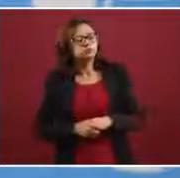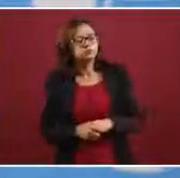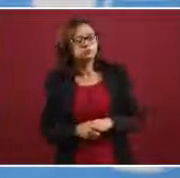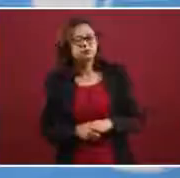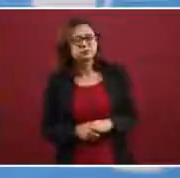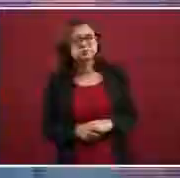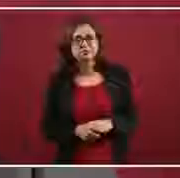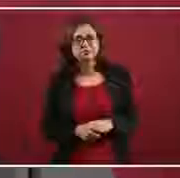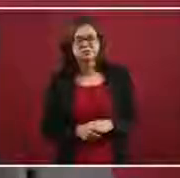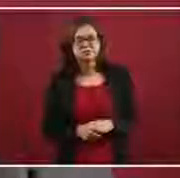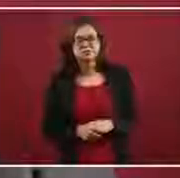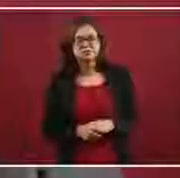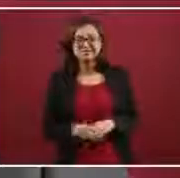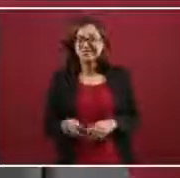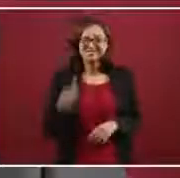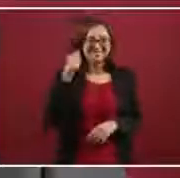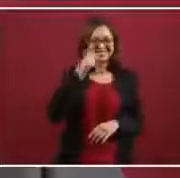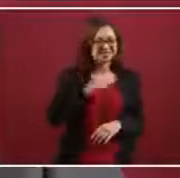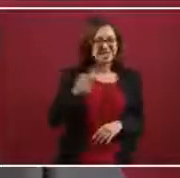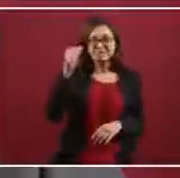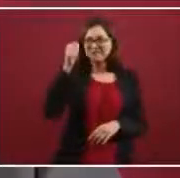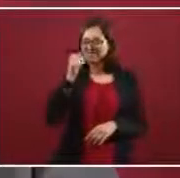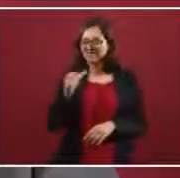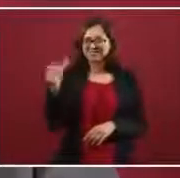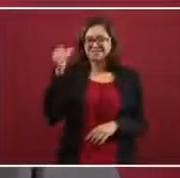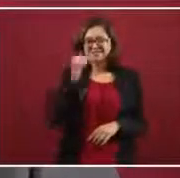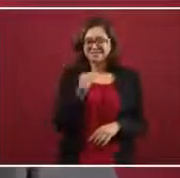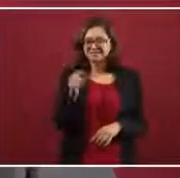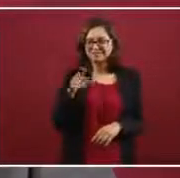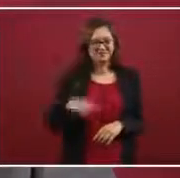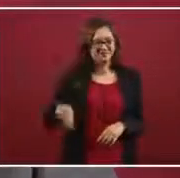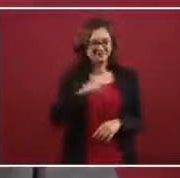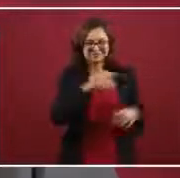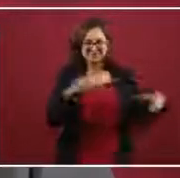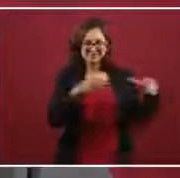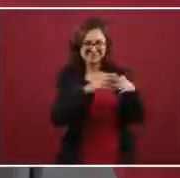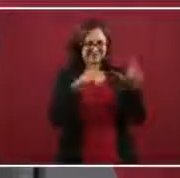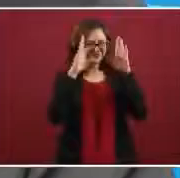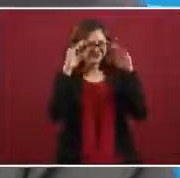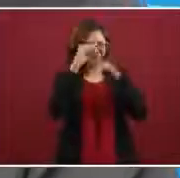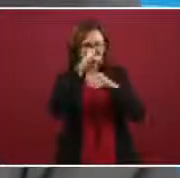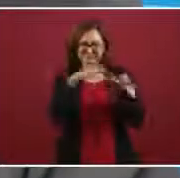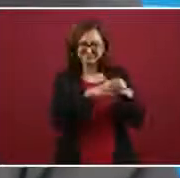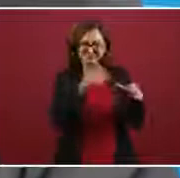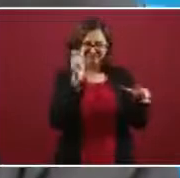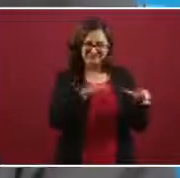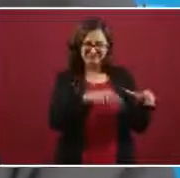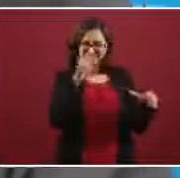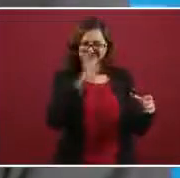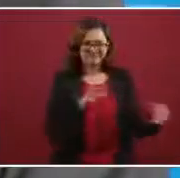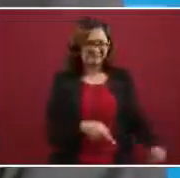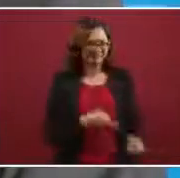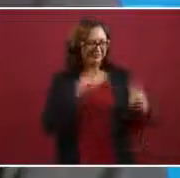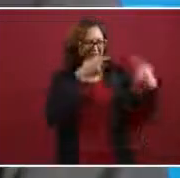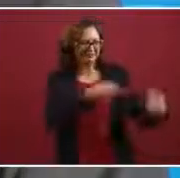Era parte del discurso del conservadurismo, de la réplica